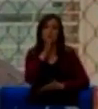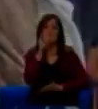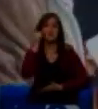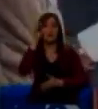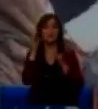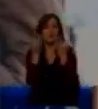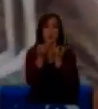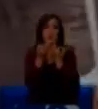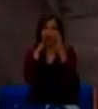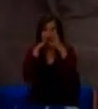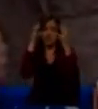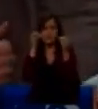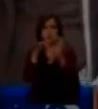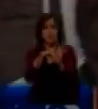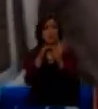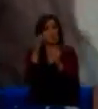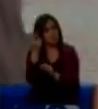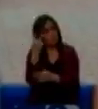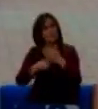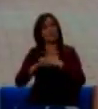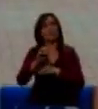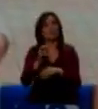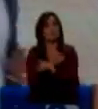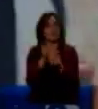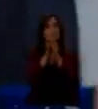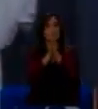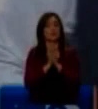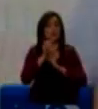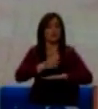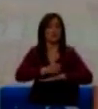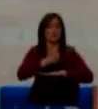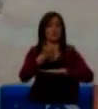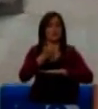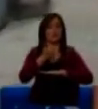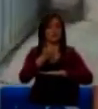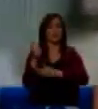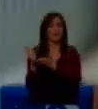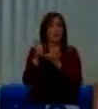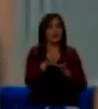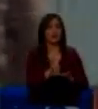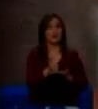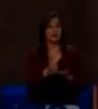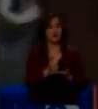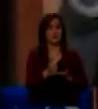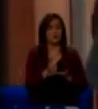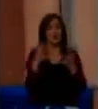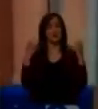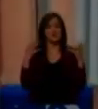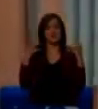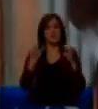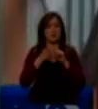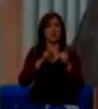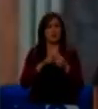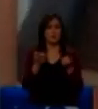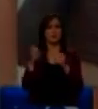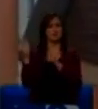los padres de familia suo sin embargo Pide a las autoridades que auxilien para que no haya más tensión por los